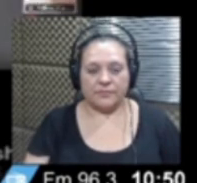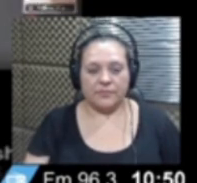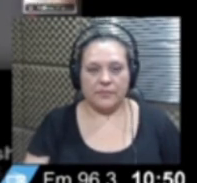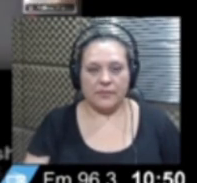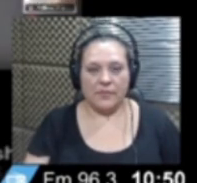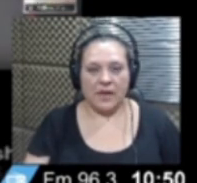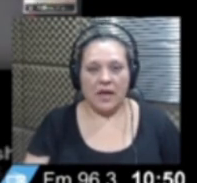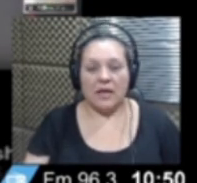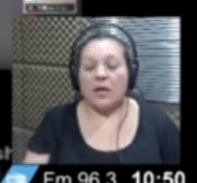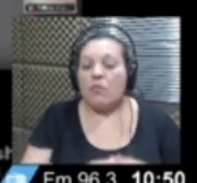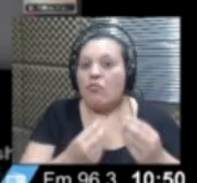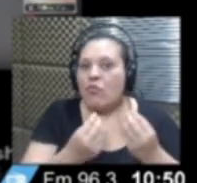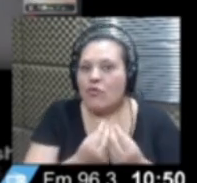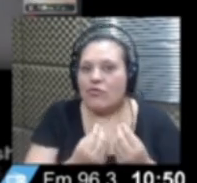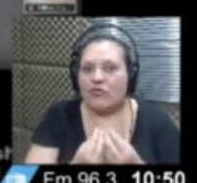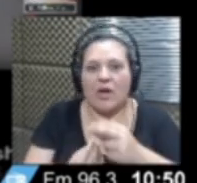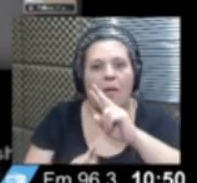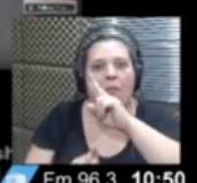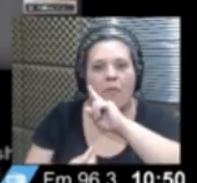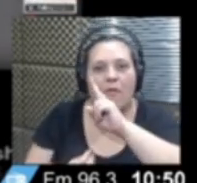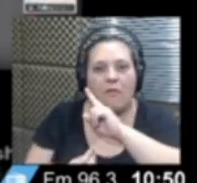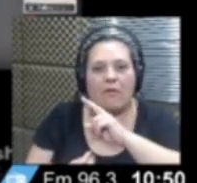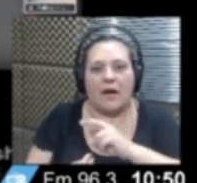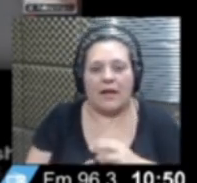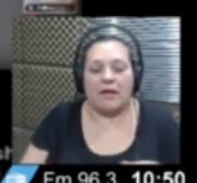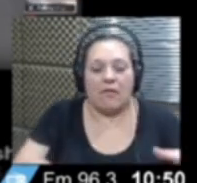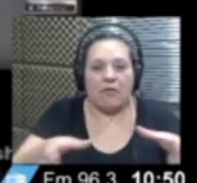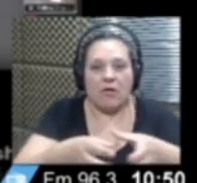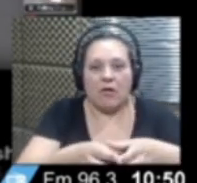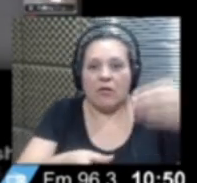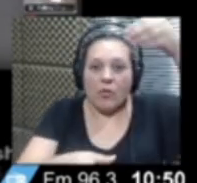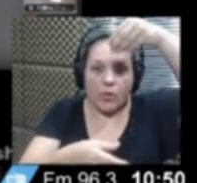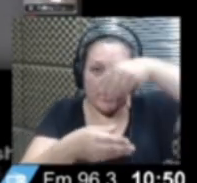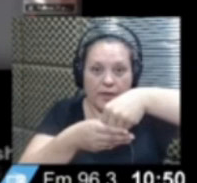Hay mujeres integrando tanto en nuestro grupo, en los grupos de todo el mundo,